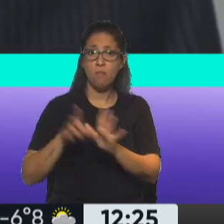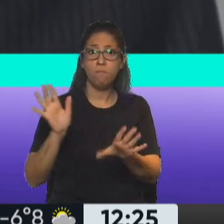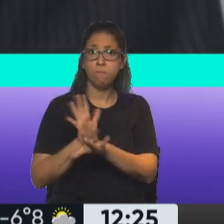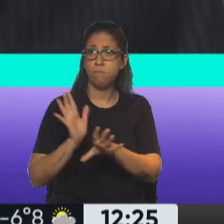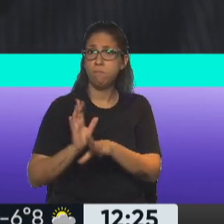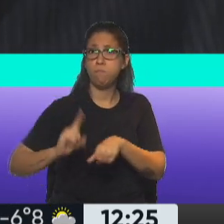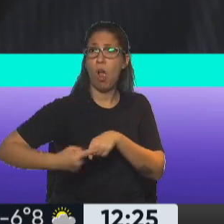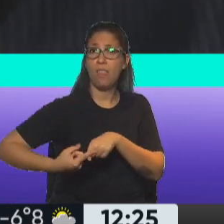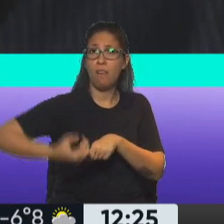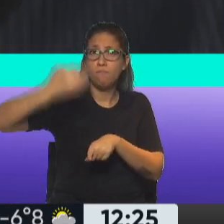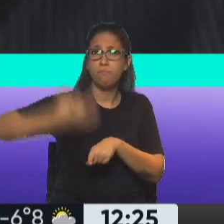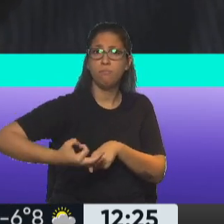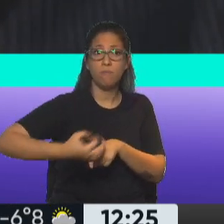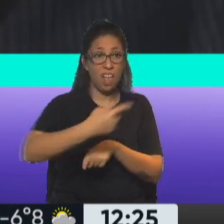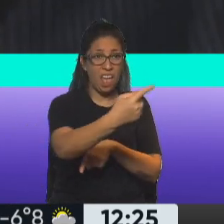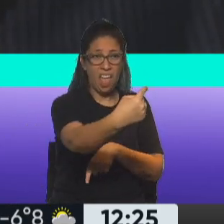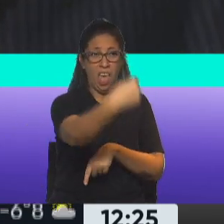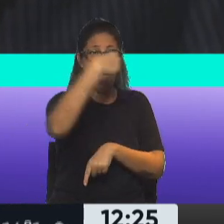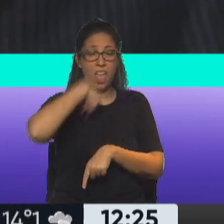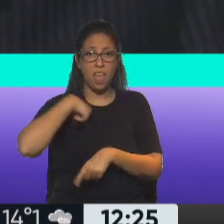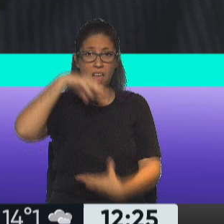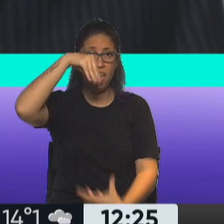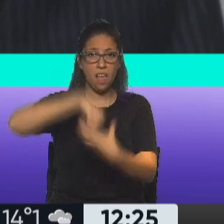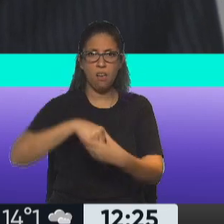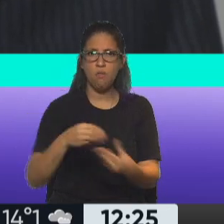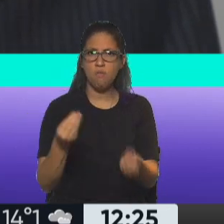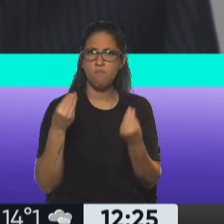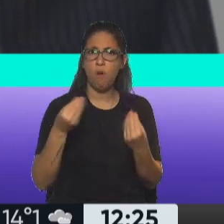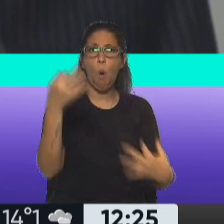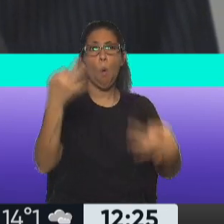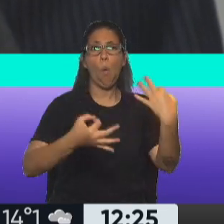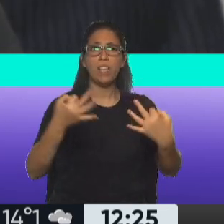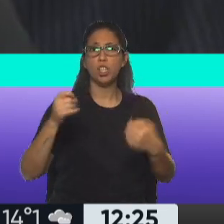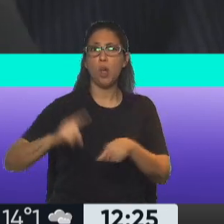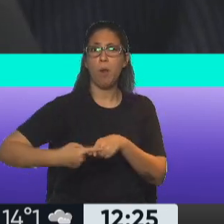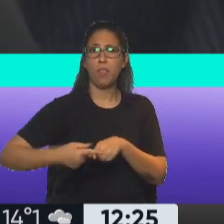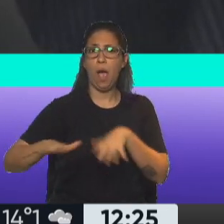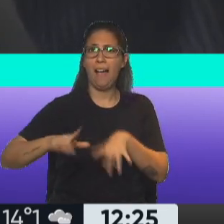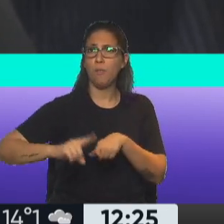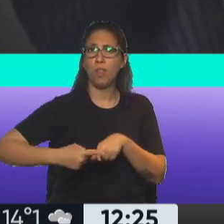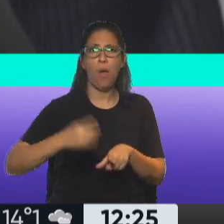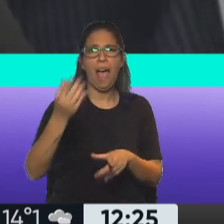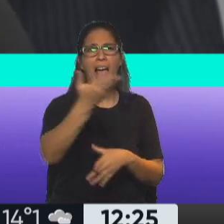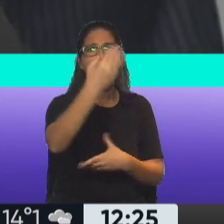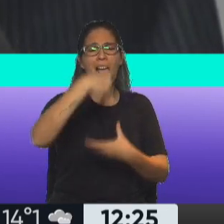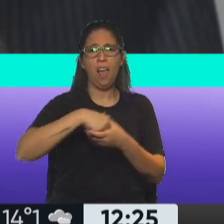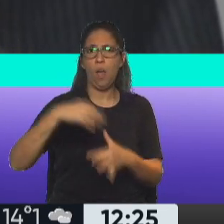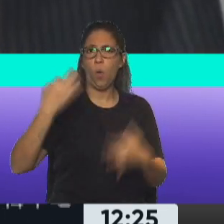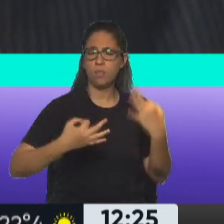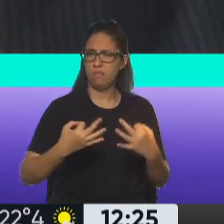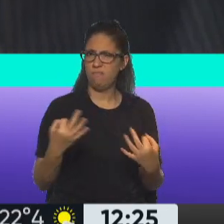por excelencia. ¿Cómo nos van a judicializar la política? ¿Cómo nos van a judicializar los actos políticos? Y